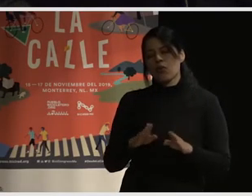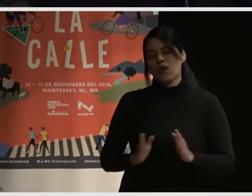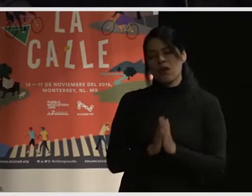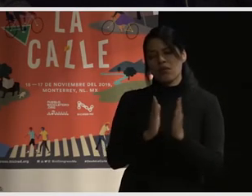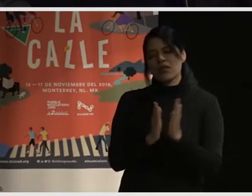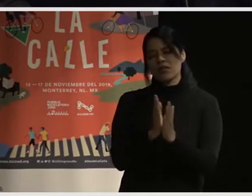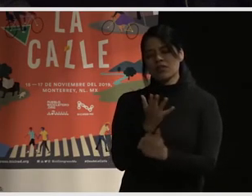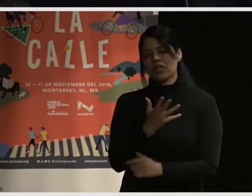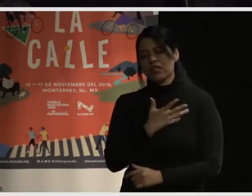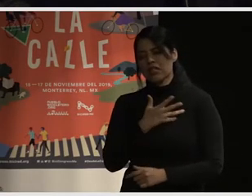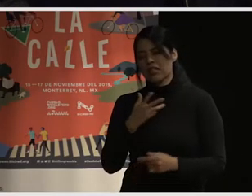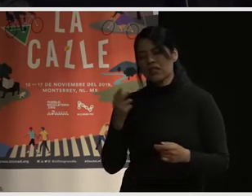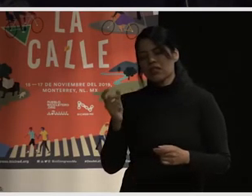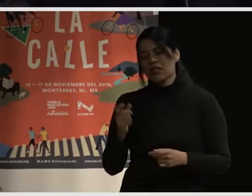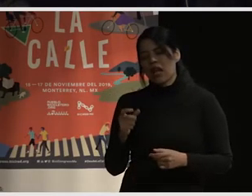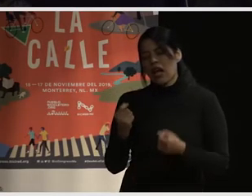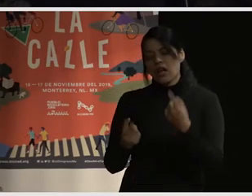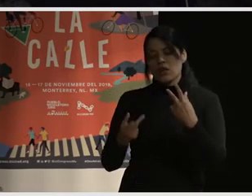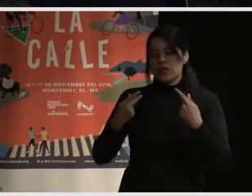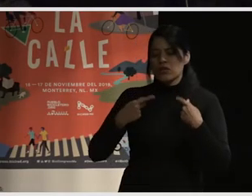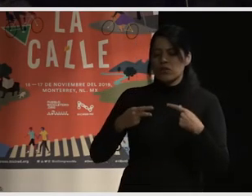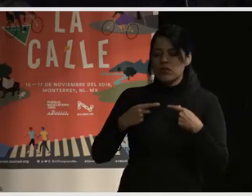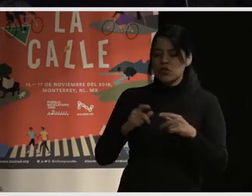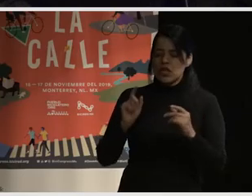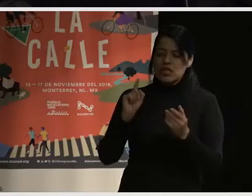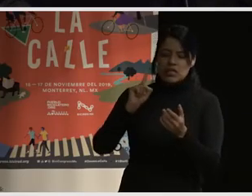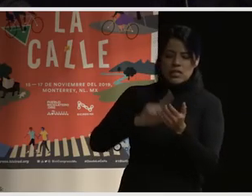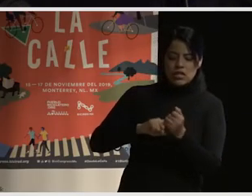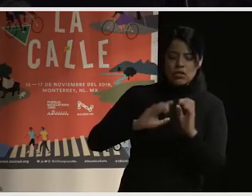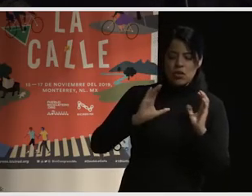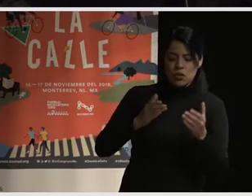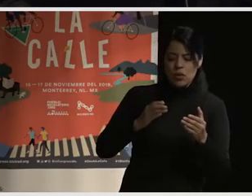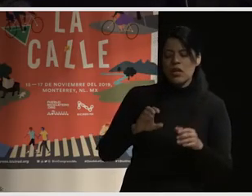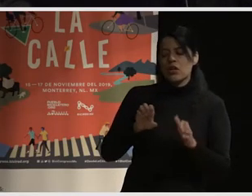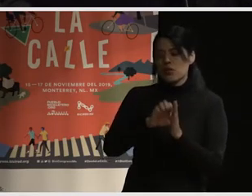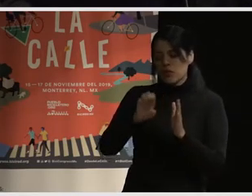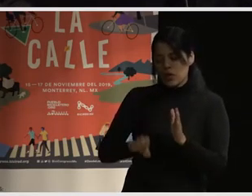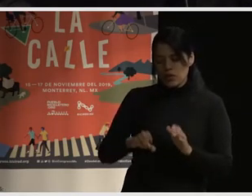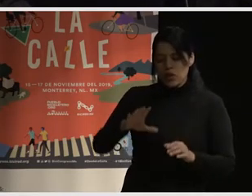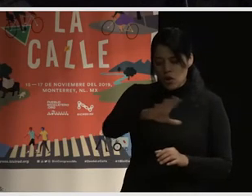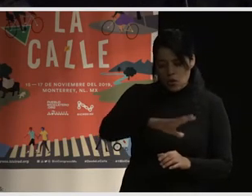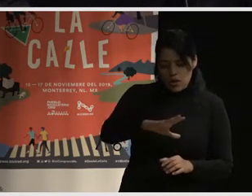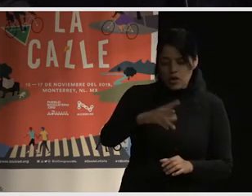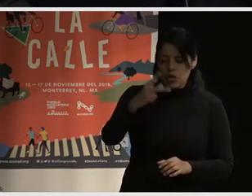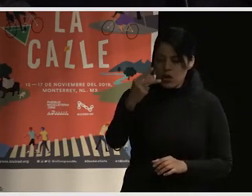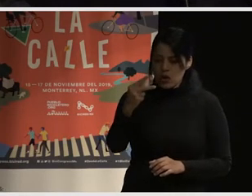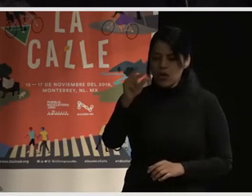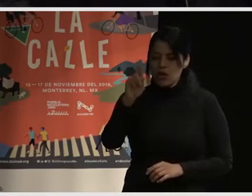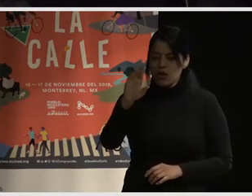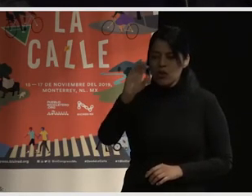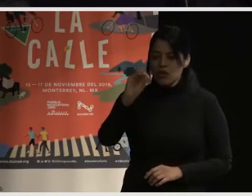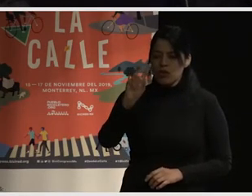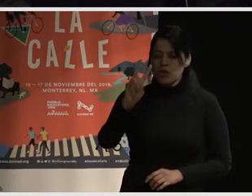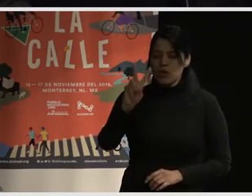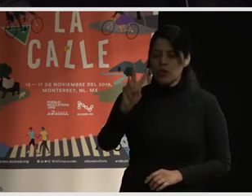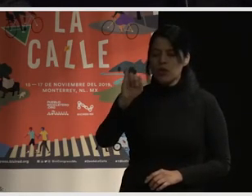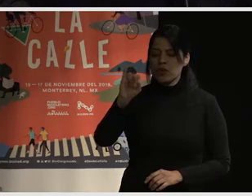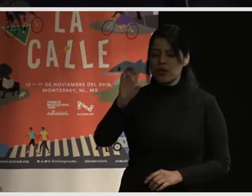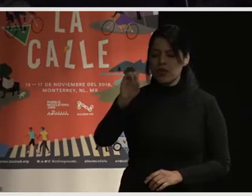ciertos actores en las comunidades hay una colonia que es la colonia providencia que es una de las zonas que más nos demanda